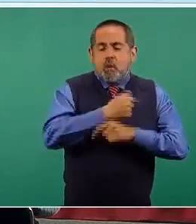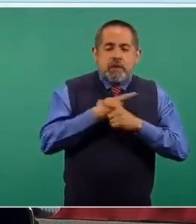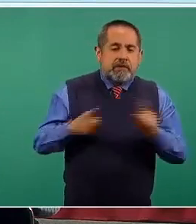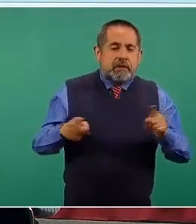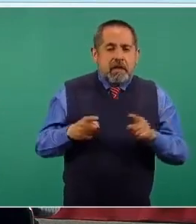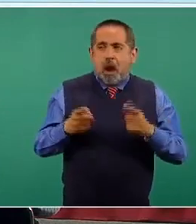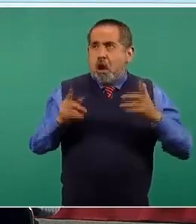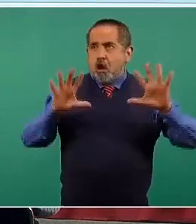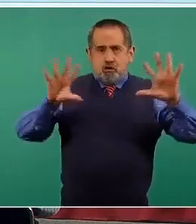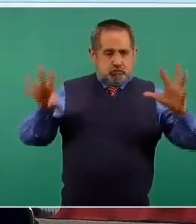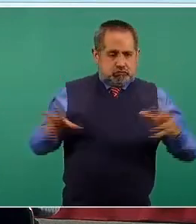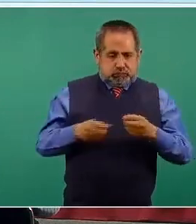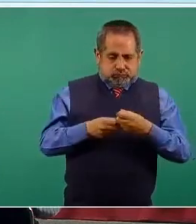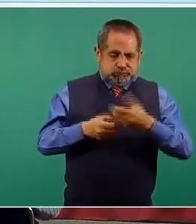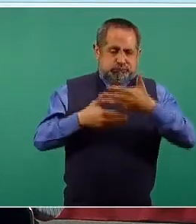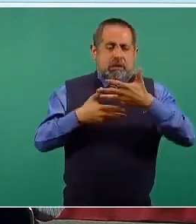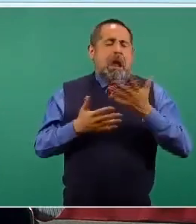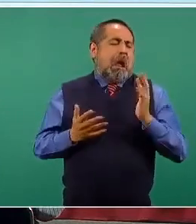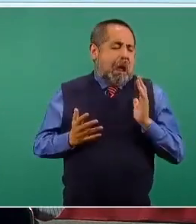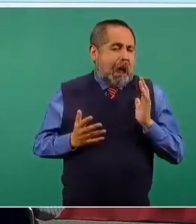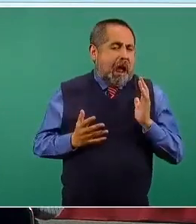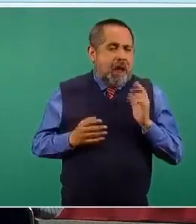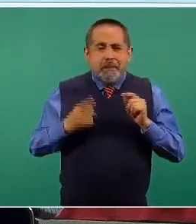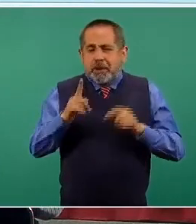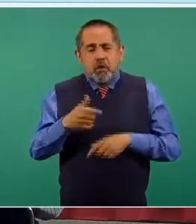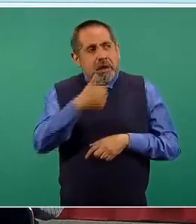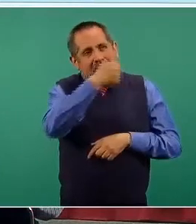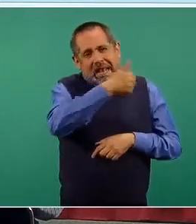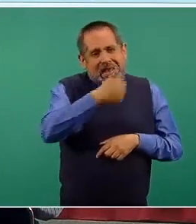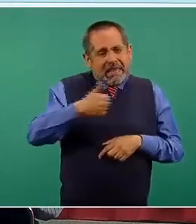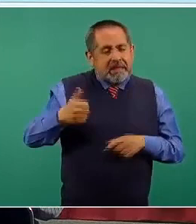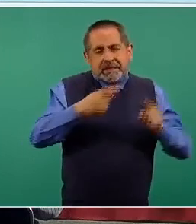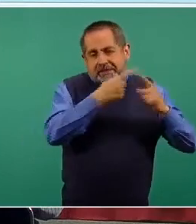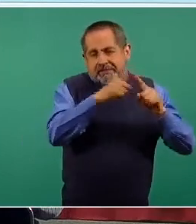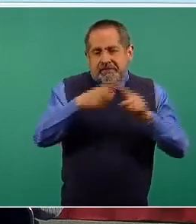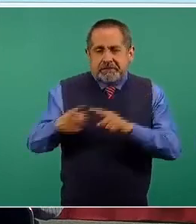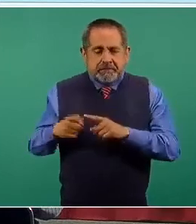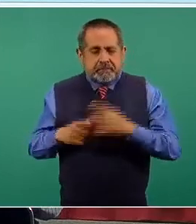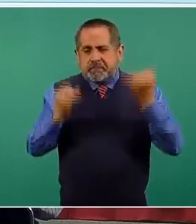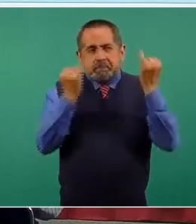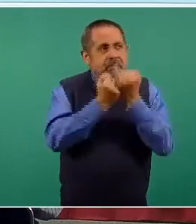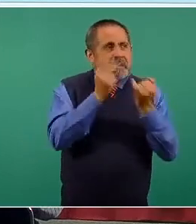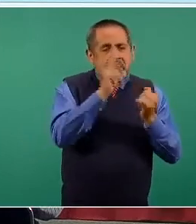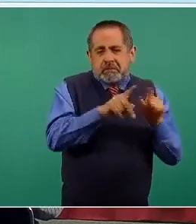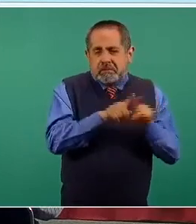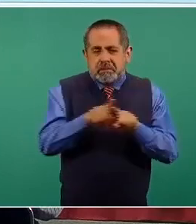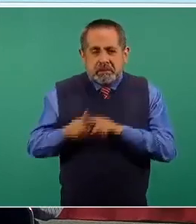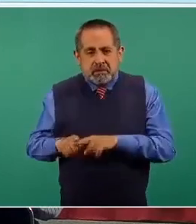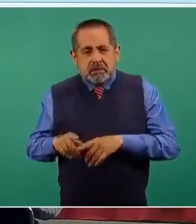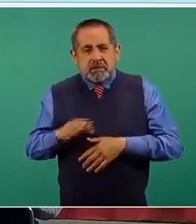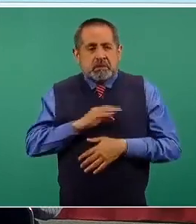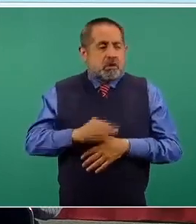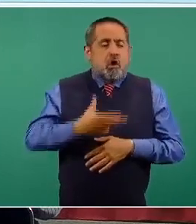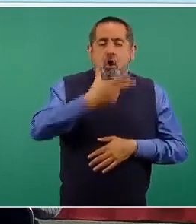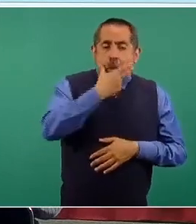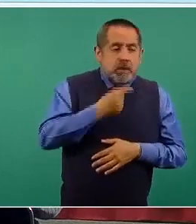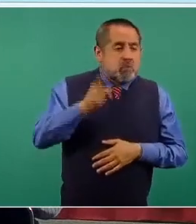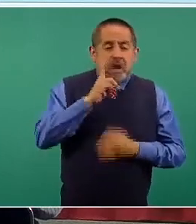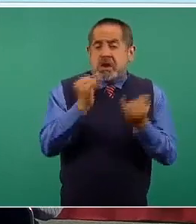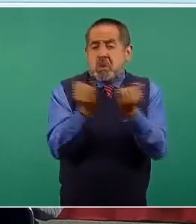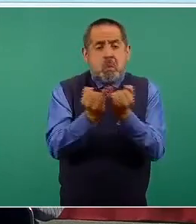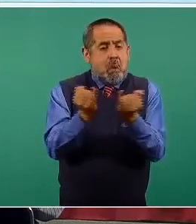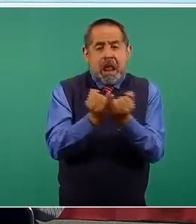una estadística nacional, podemos decir que actualmente es el mismo riesgo de probabilidad de enfermar de hombres y